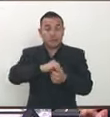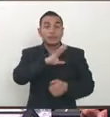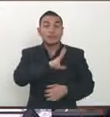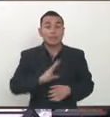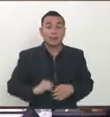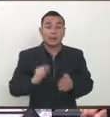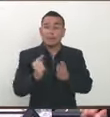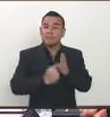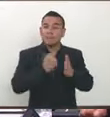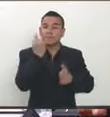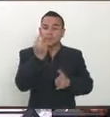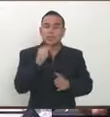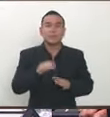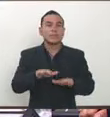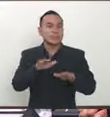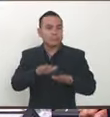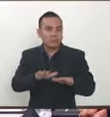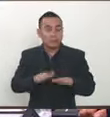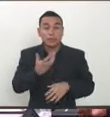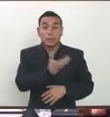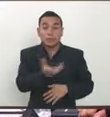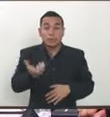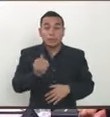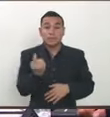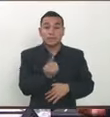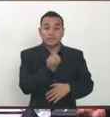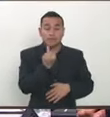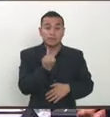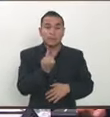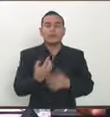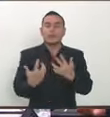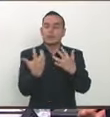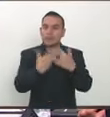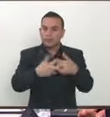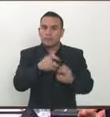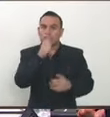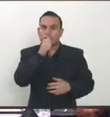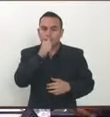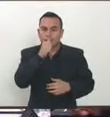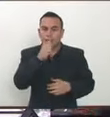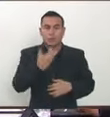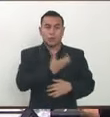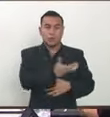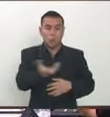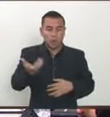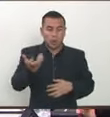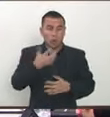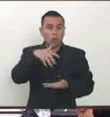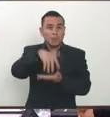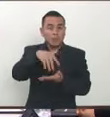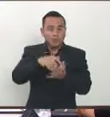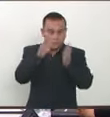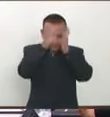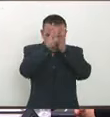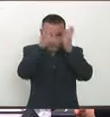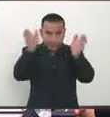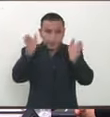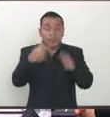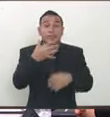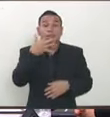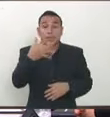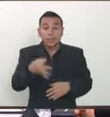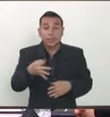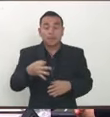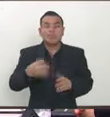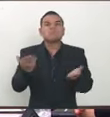primer lugar, quiero agradecer a toda la gente que se ha sumado, empresas privadas, medios de comunicación, a la población en general, que se ha sumado,